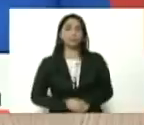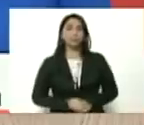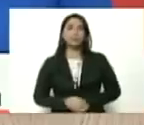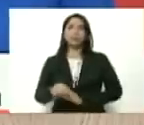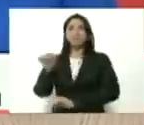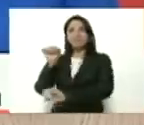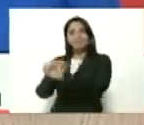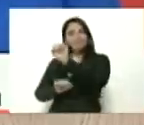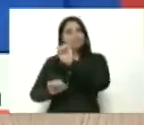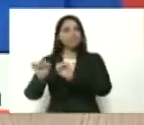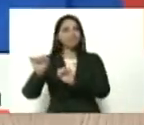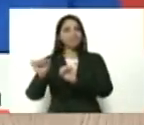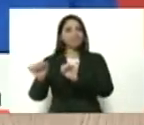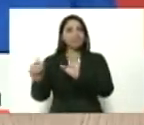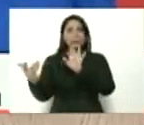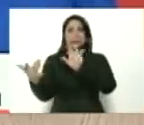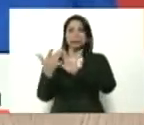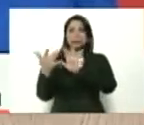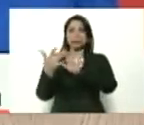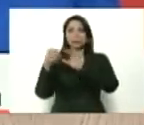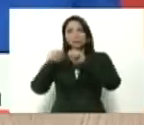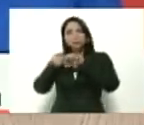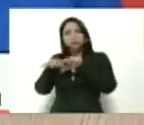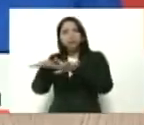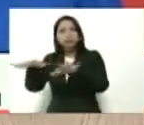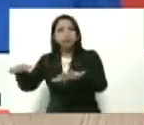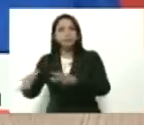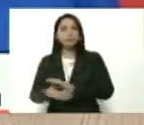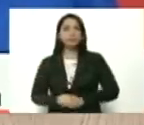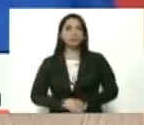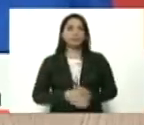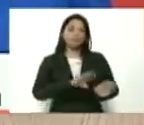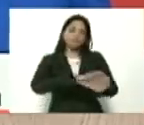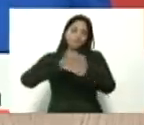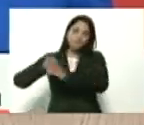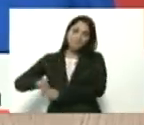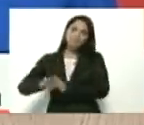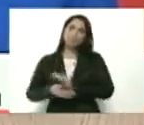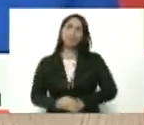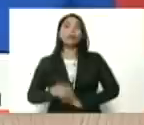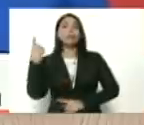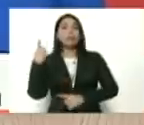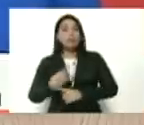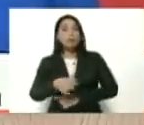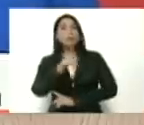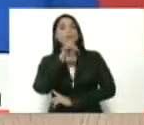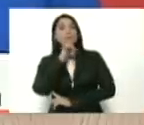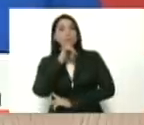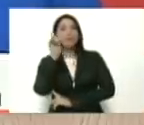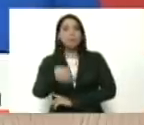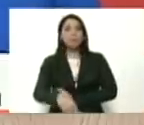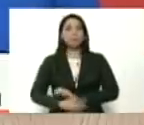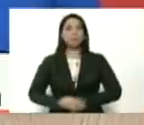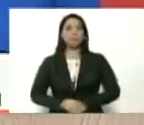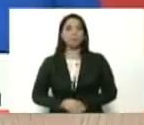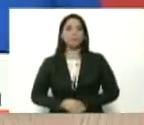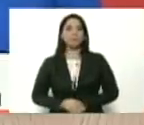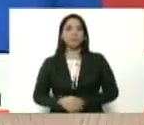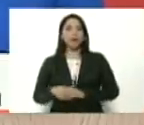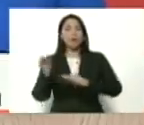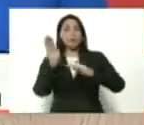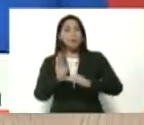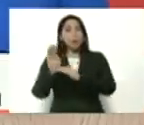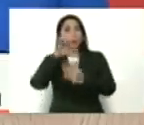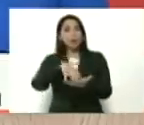evitar cadenas de contagio. Por otro lado, debemos informar también que el protector del